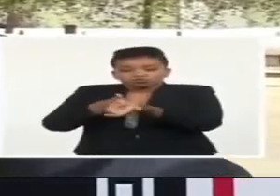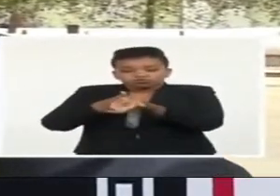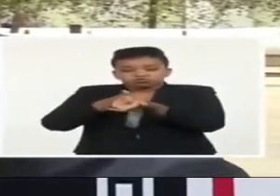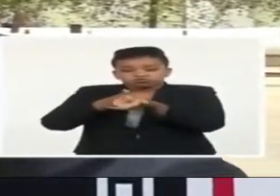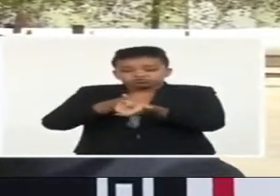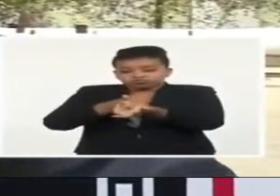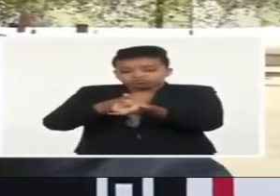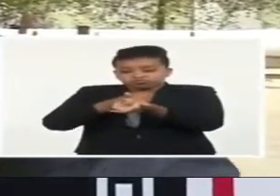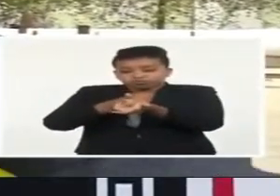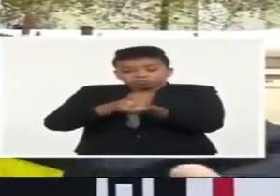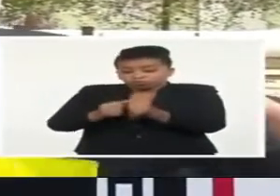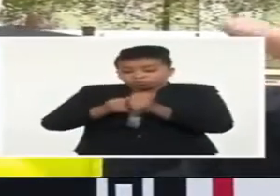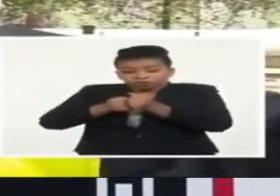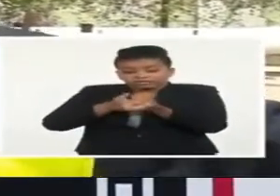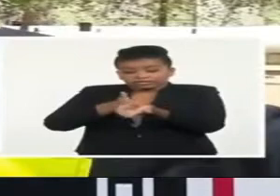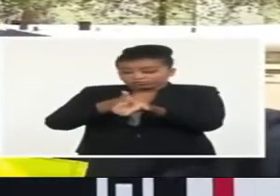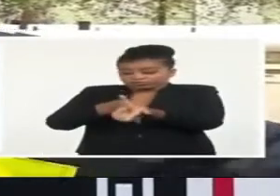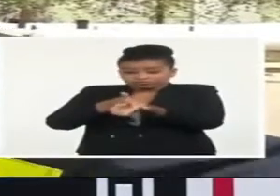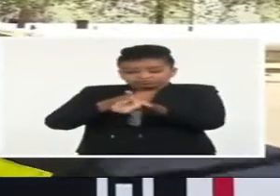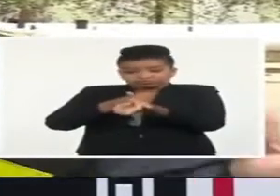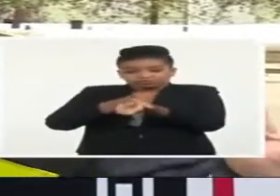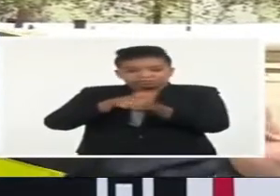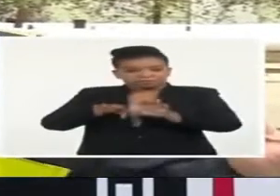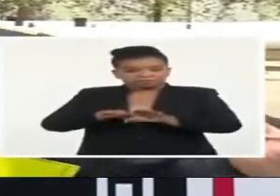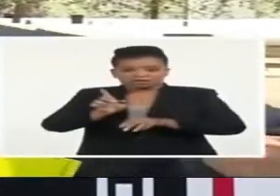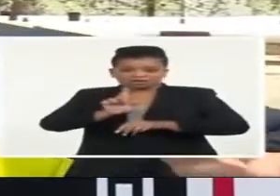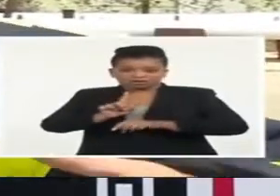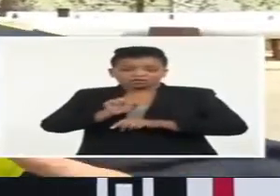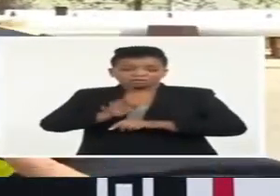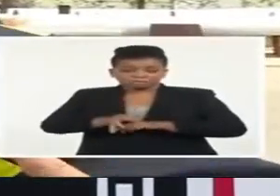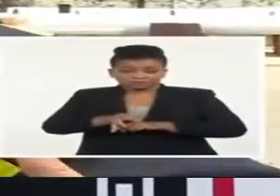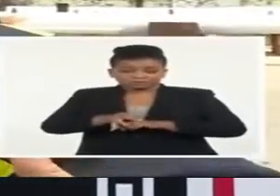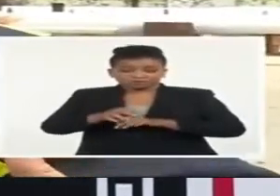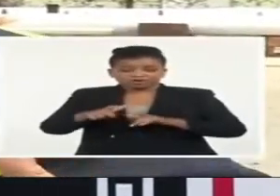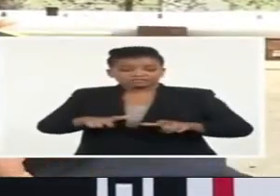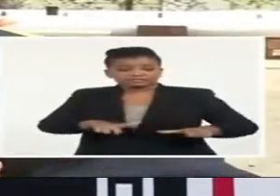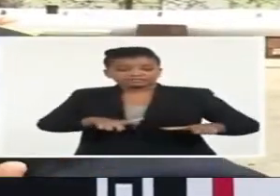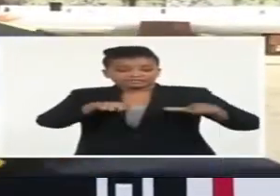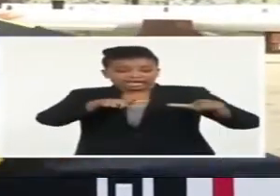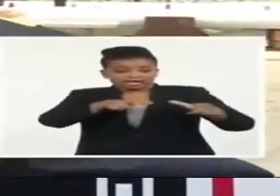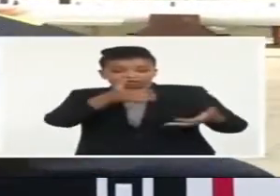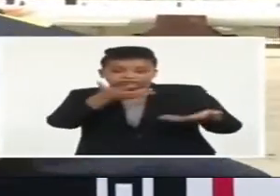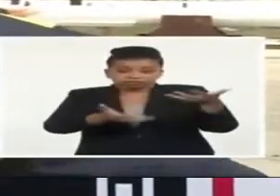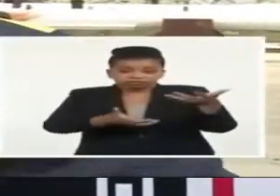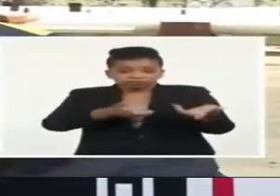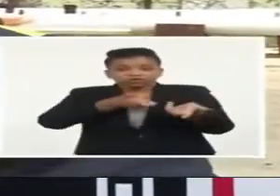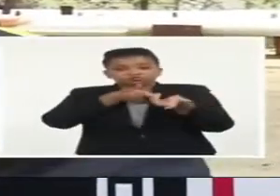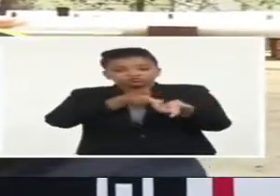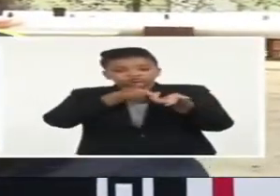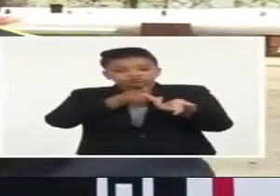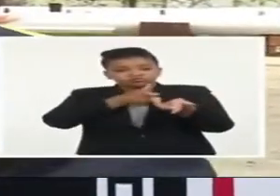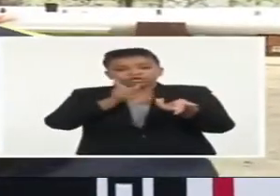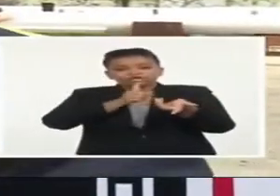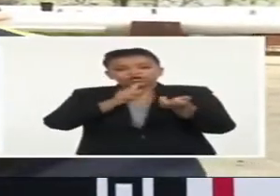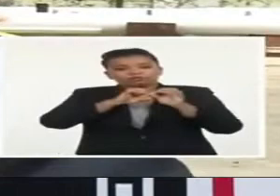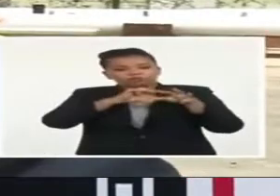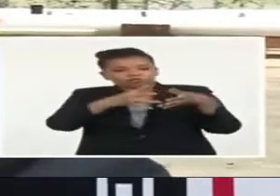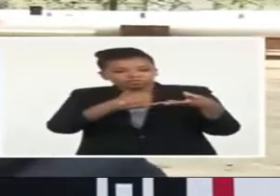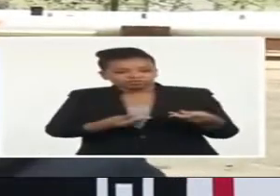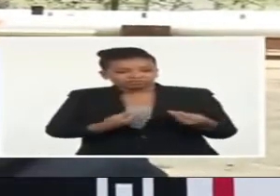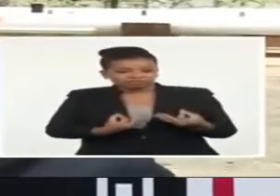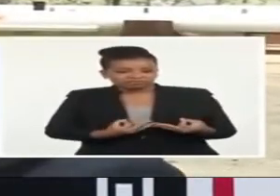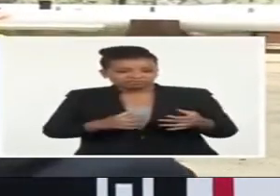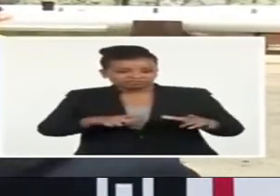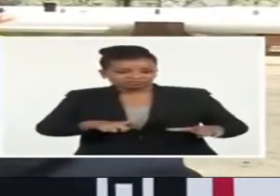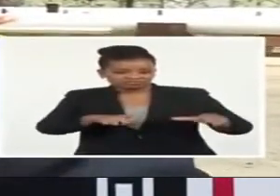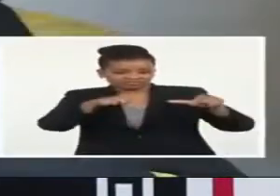Pero tú no tienes el dinero para pagarle esas espumas. Porque todos se lo han robado. Un